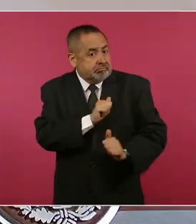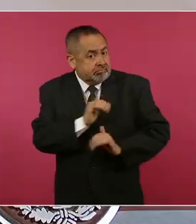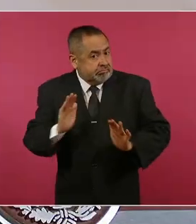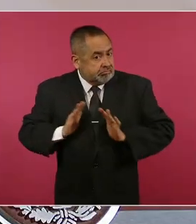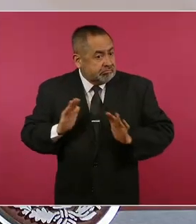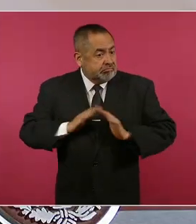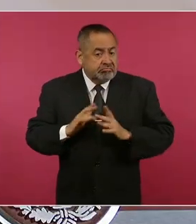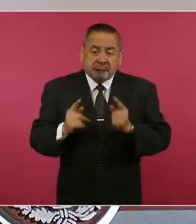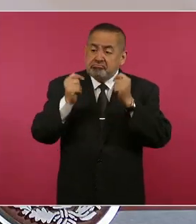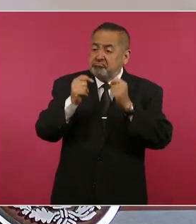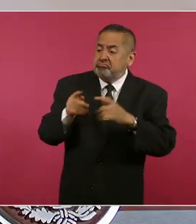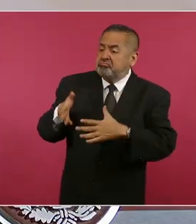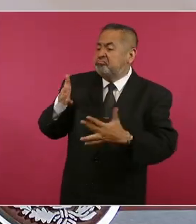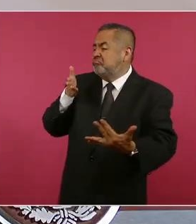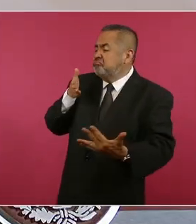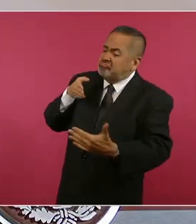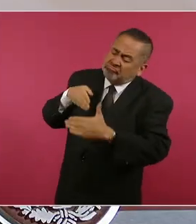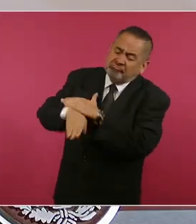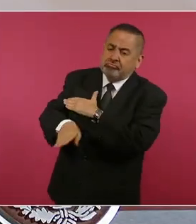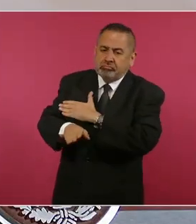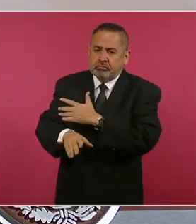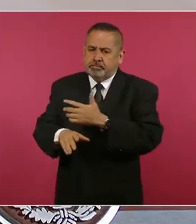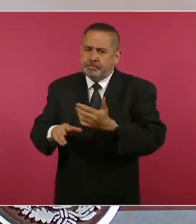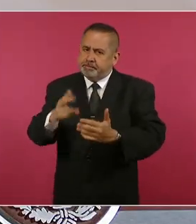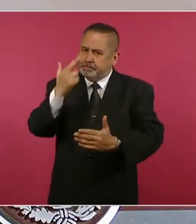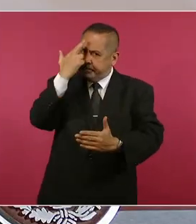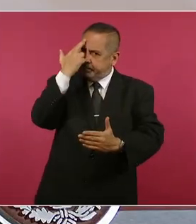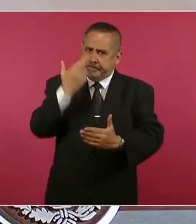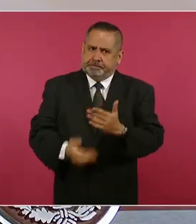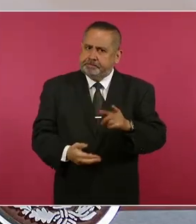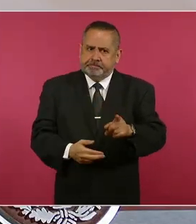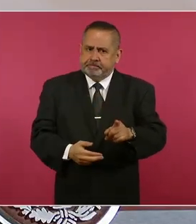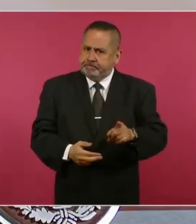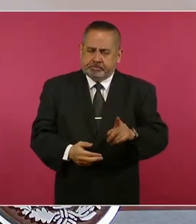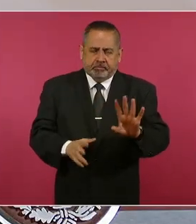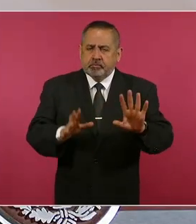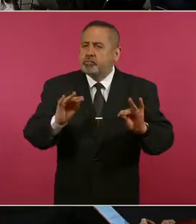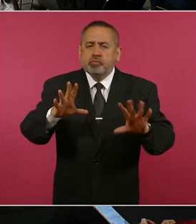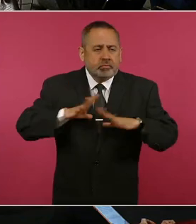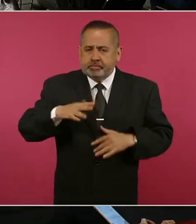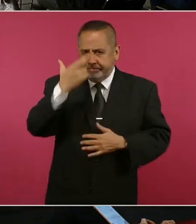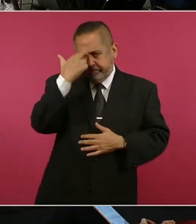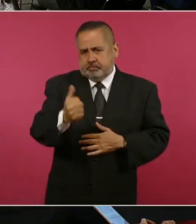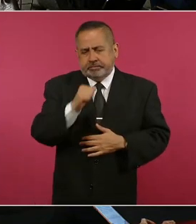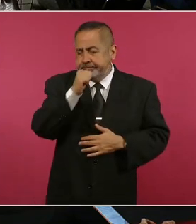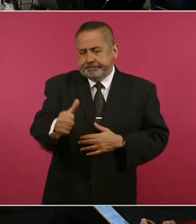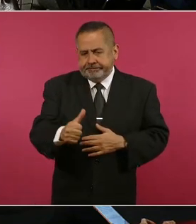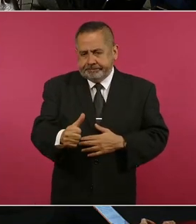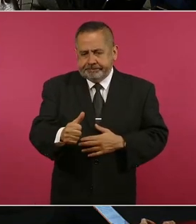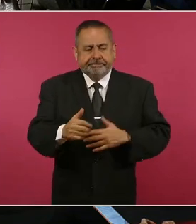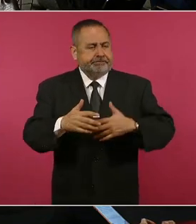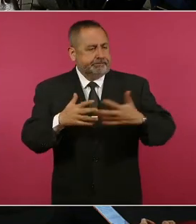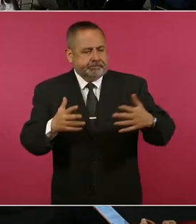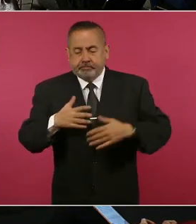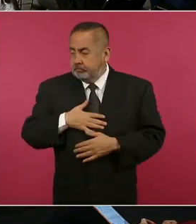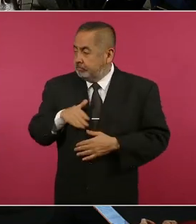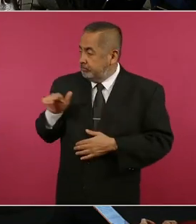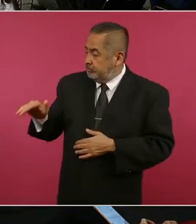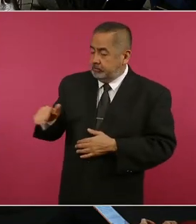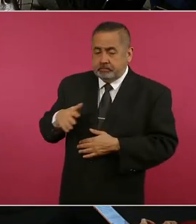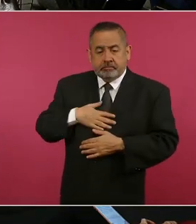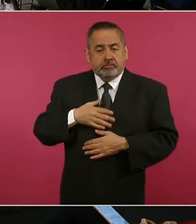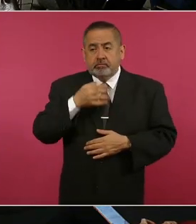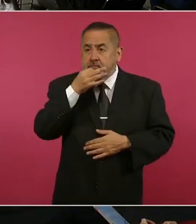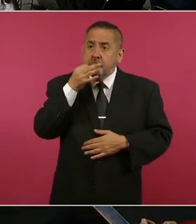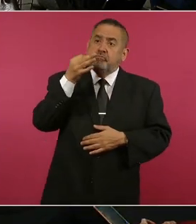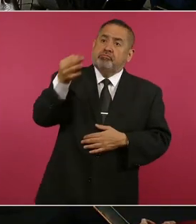es una violación que no se justifica por ningún lado. Nosotros hemos iniciado, señor presidente, todavía no